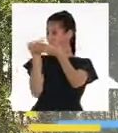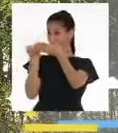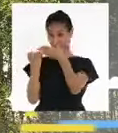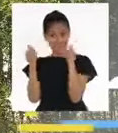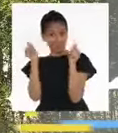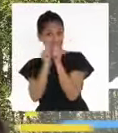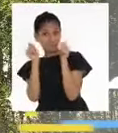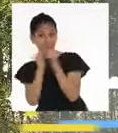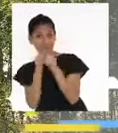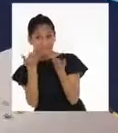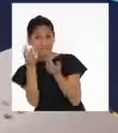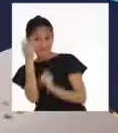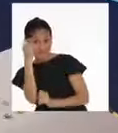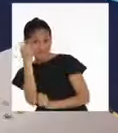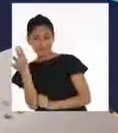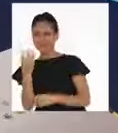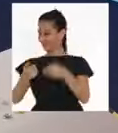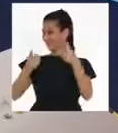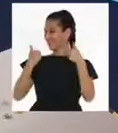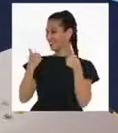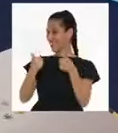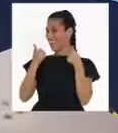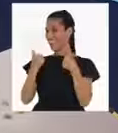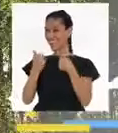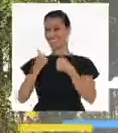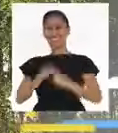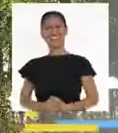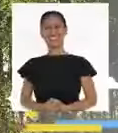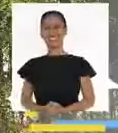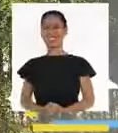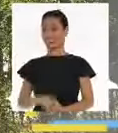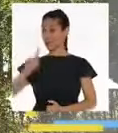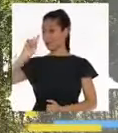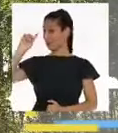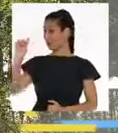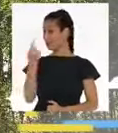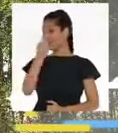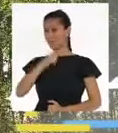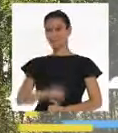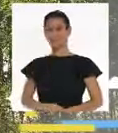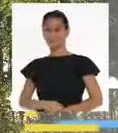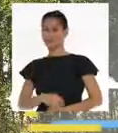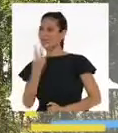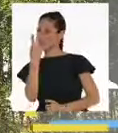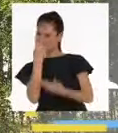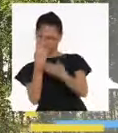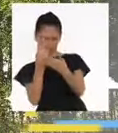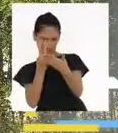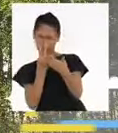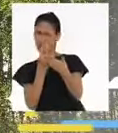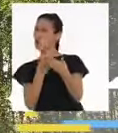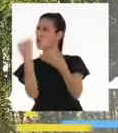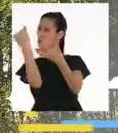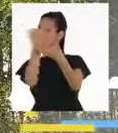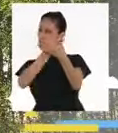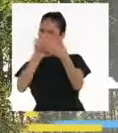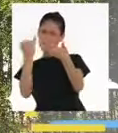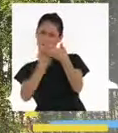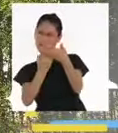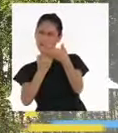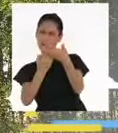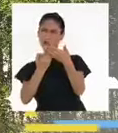juntos! ¿Les parece? ¡Bien, Héctor Gallo! Primero, conozcamos cómo es un gráfico de barras.